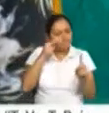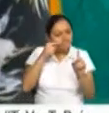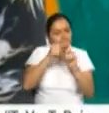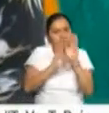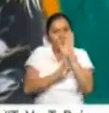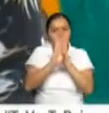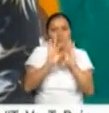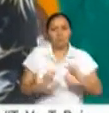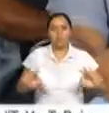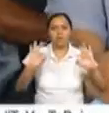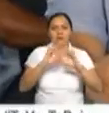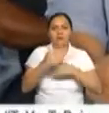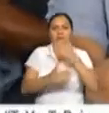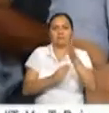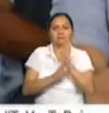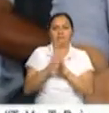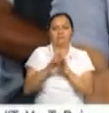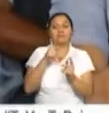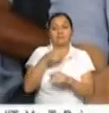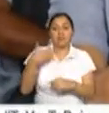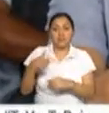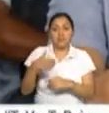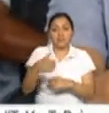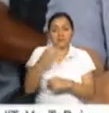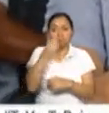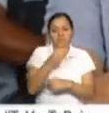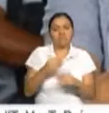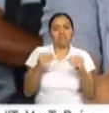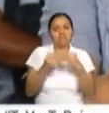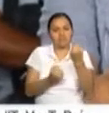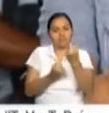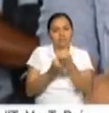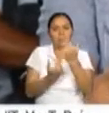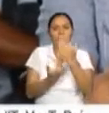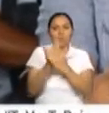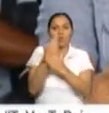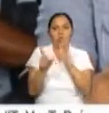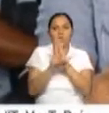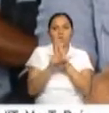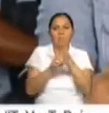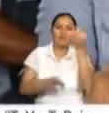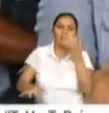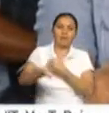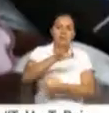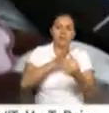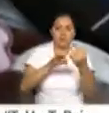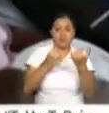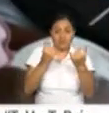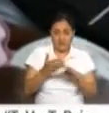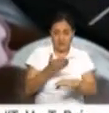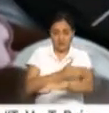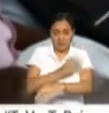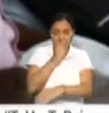y ese progreso los pescadores artesanales manifestaron su apoyo a la nueva ley que reemplazará a la actual que está vigente